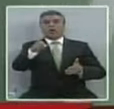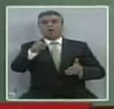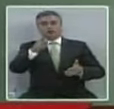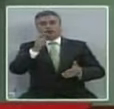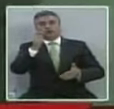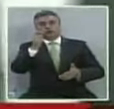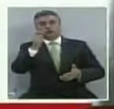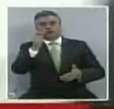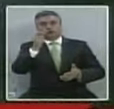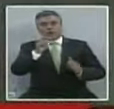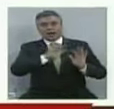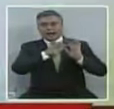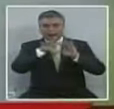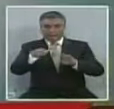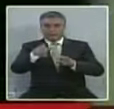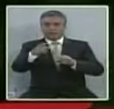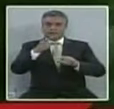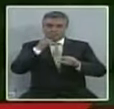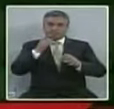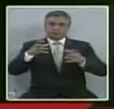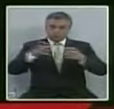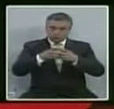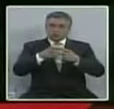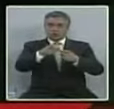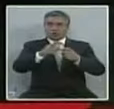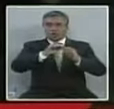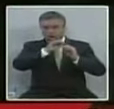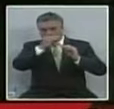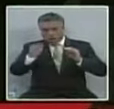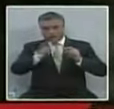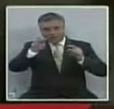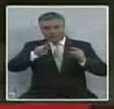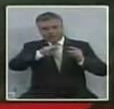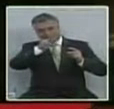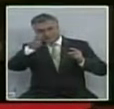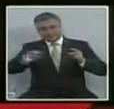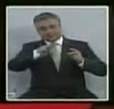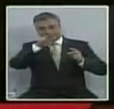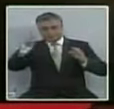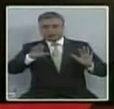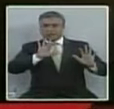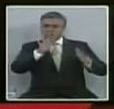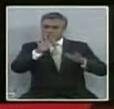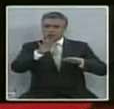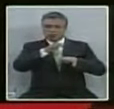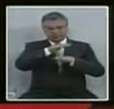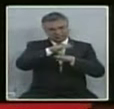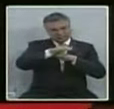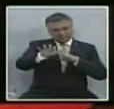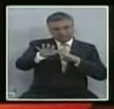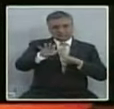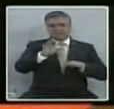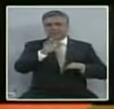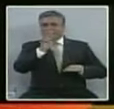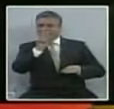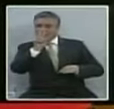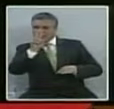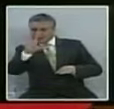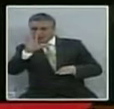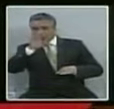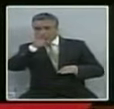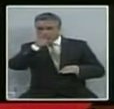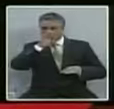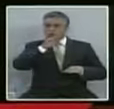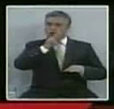son son conjuntos de ondas con periodos o tiempos de arribo del orden de los 15, 25 minutos, cada